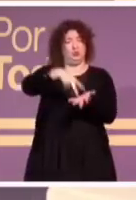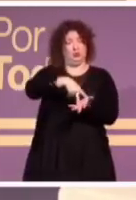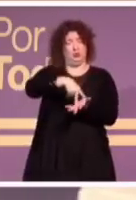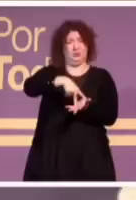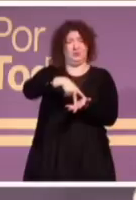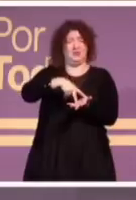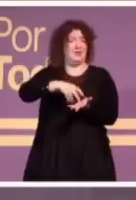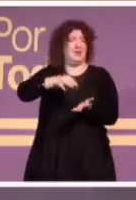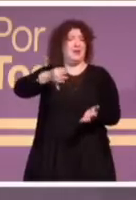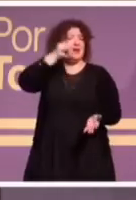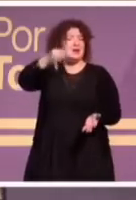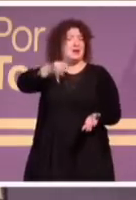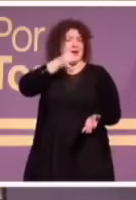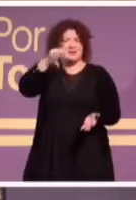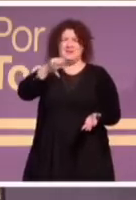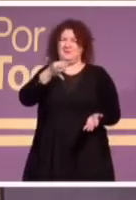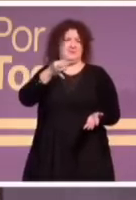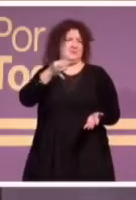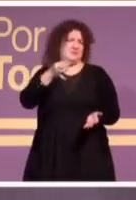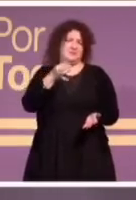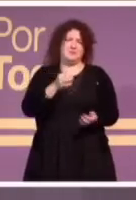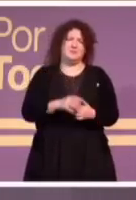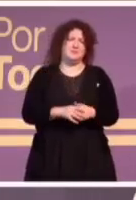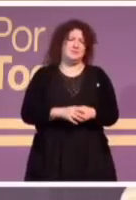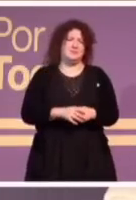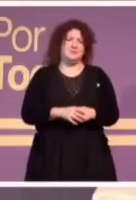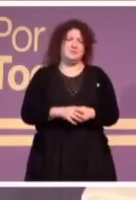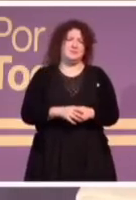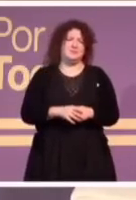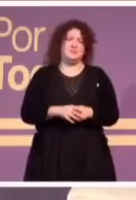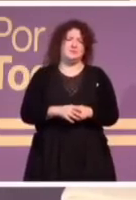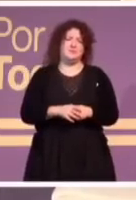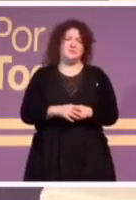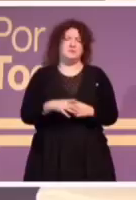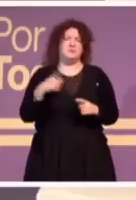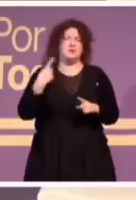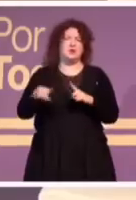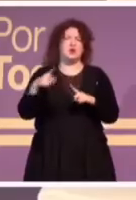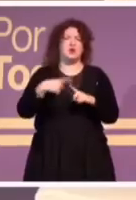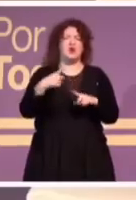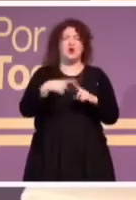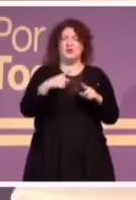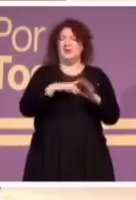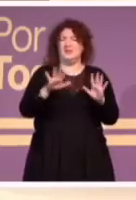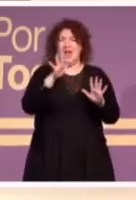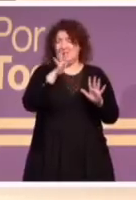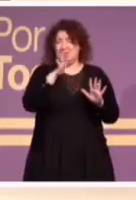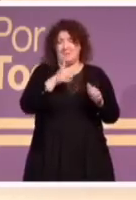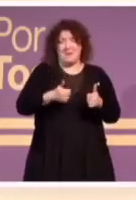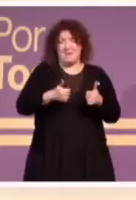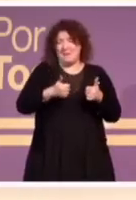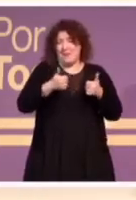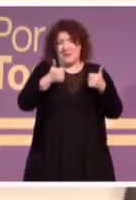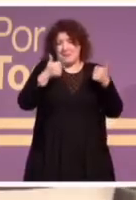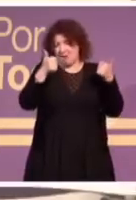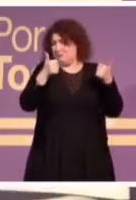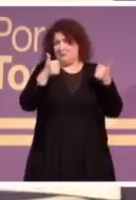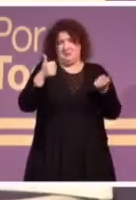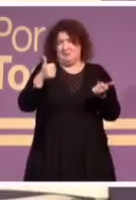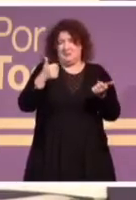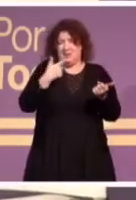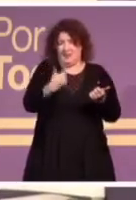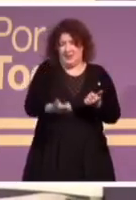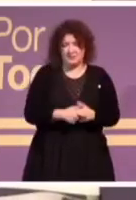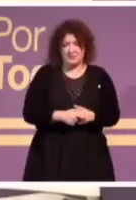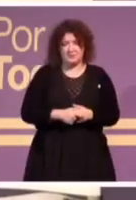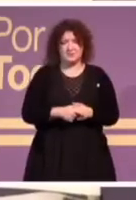esa tribuna a colmar y a soltar la gota que colmaba el vaso. A todas las que han puesto el cuerpo